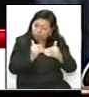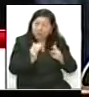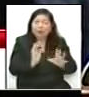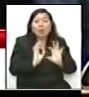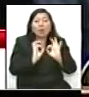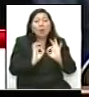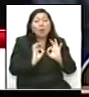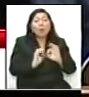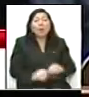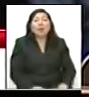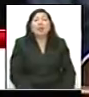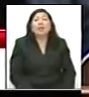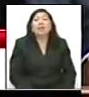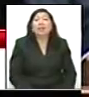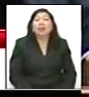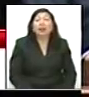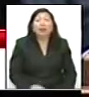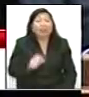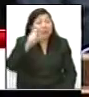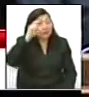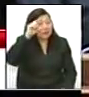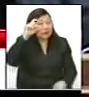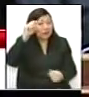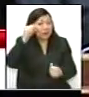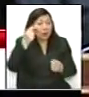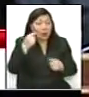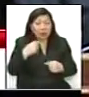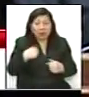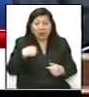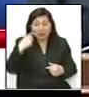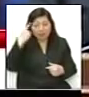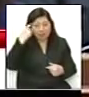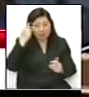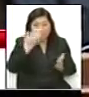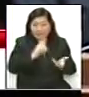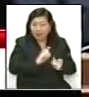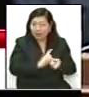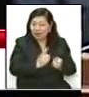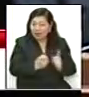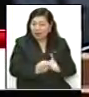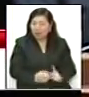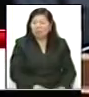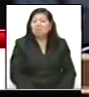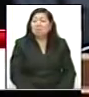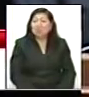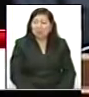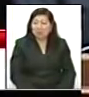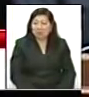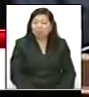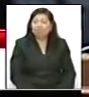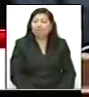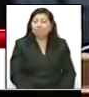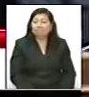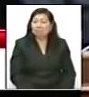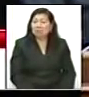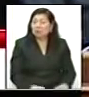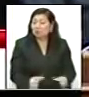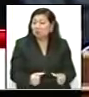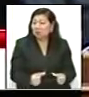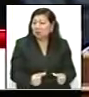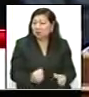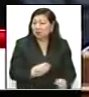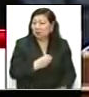acciones. Lo que dijo Abimael Guzmán de que lo que tiene aquí no se lo cambian, es verdad. Muy pocos son